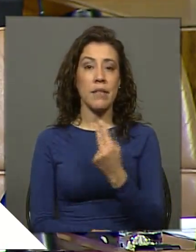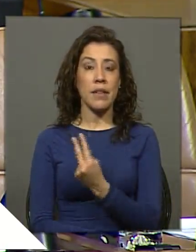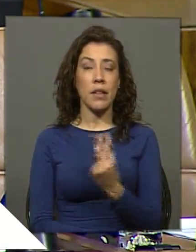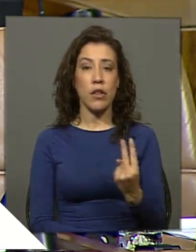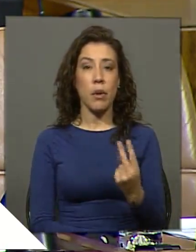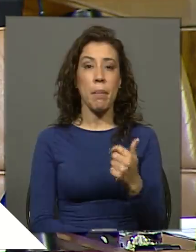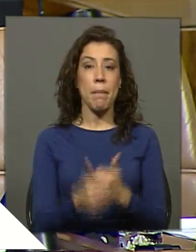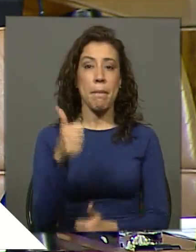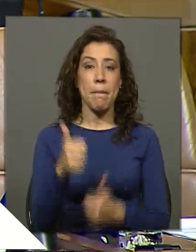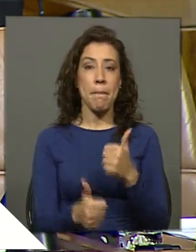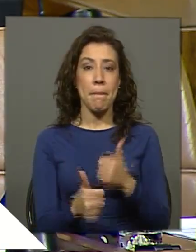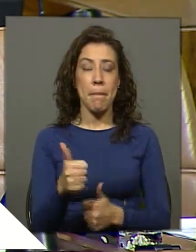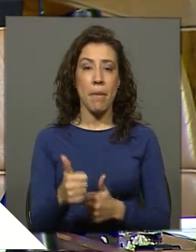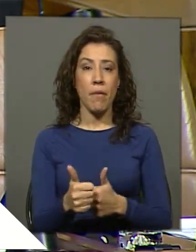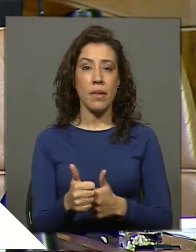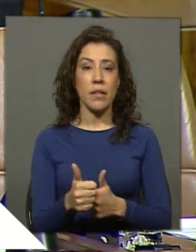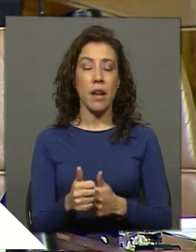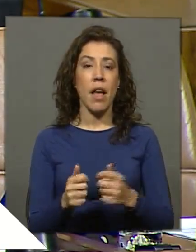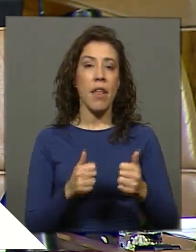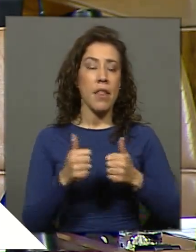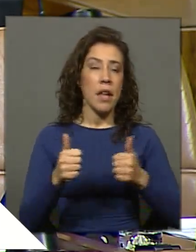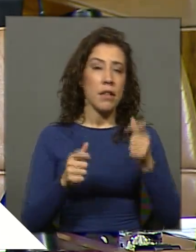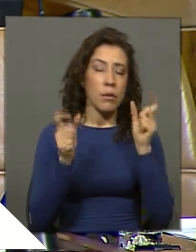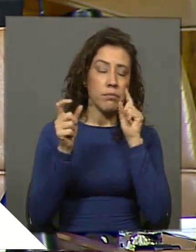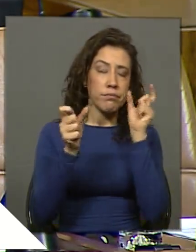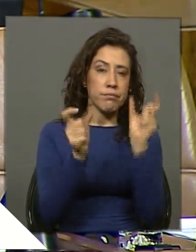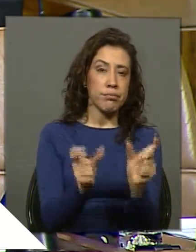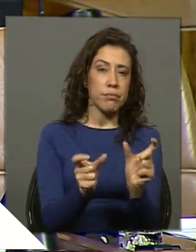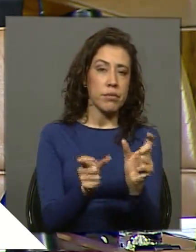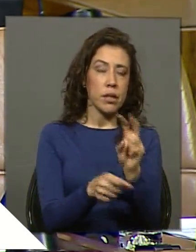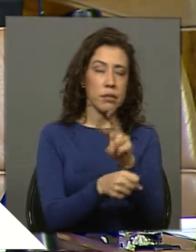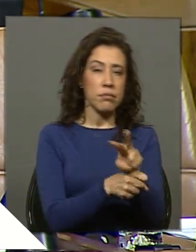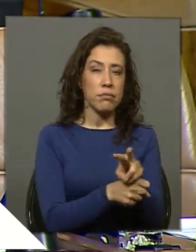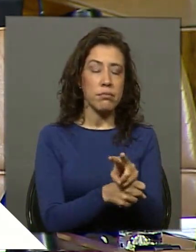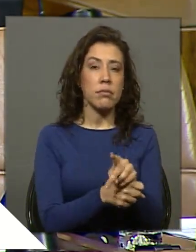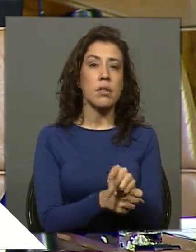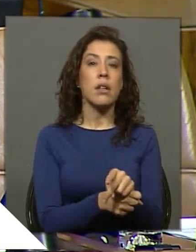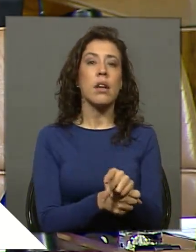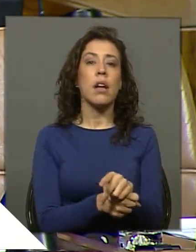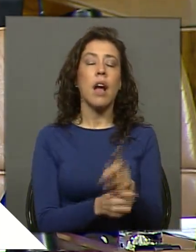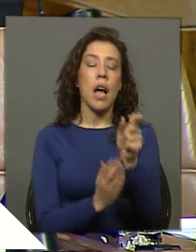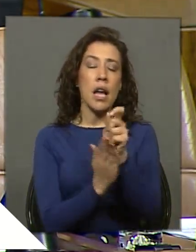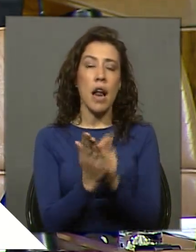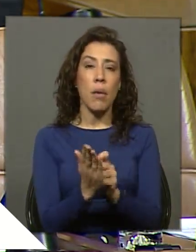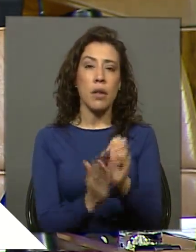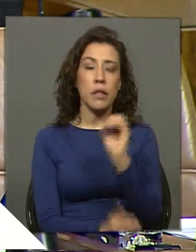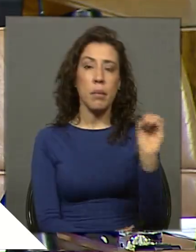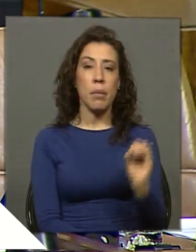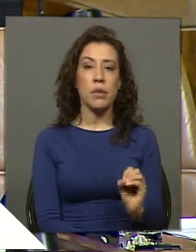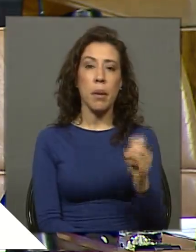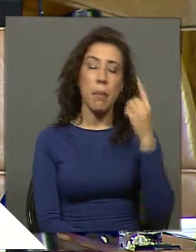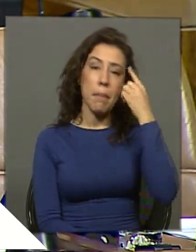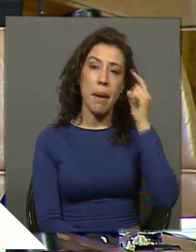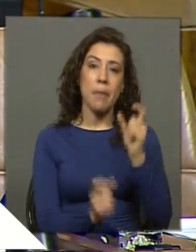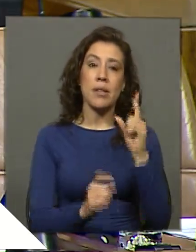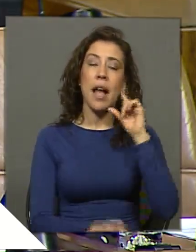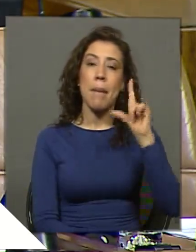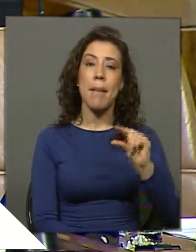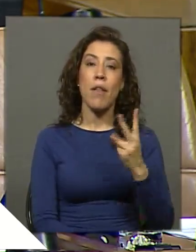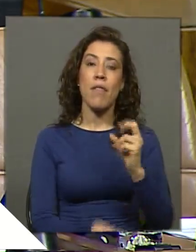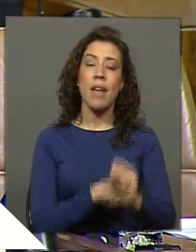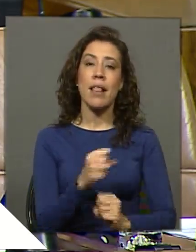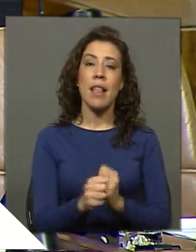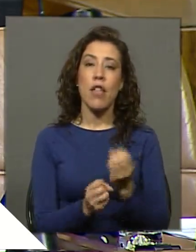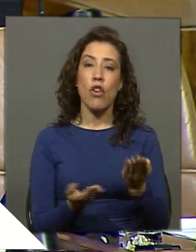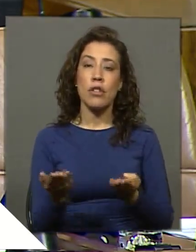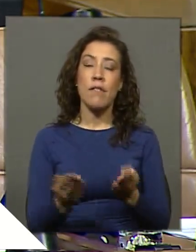para profesionales directivos y fiscalizadores calculándose la debida proporción para los que tienen menos de 20 años de